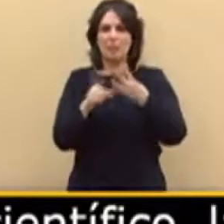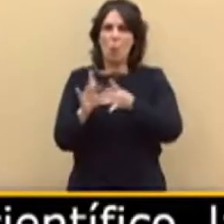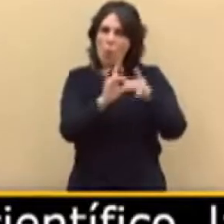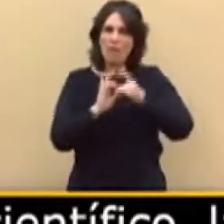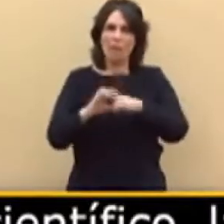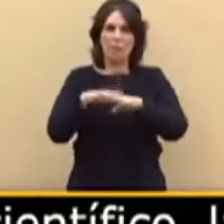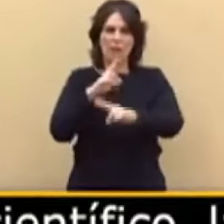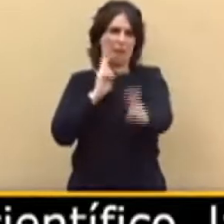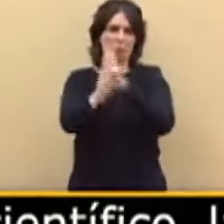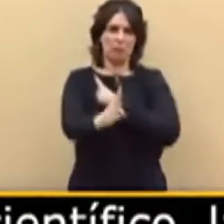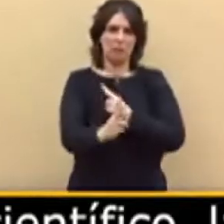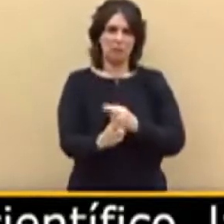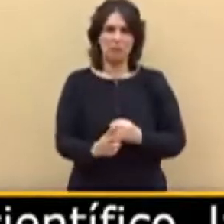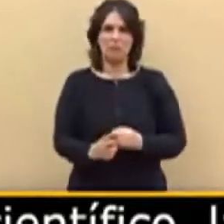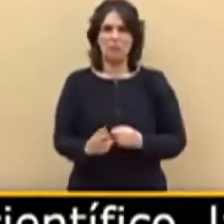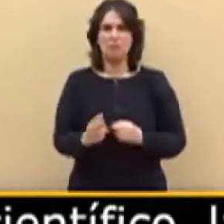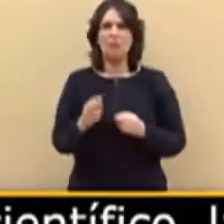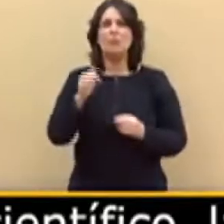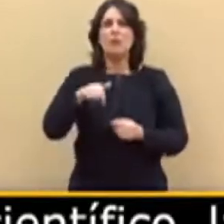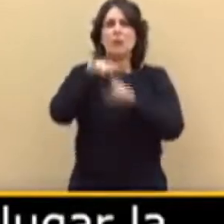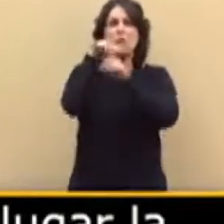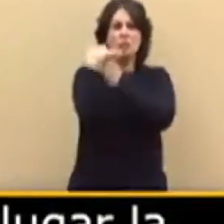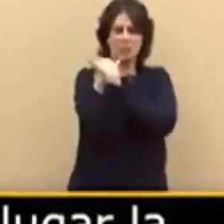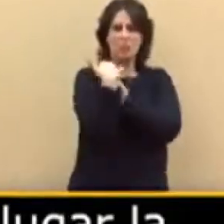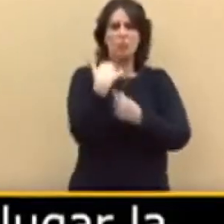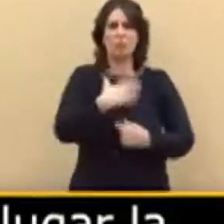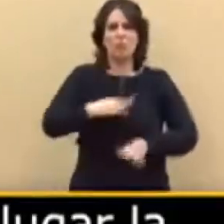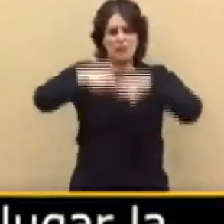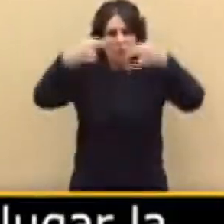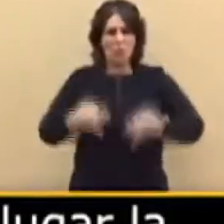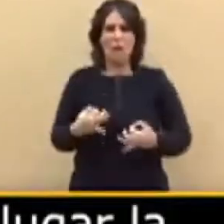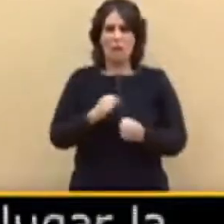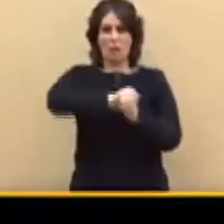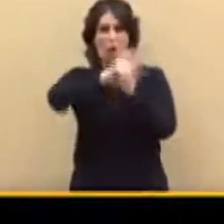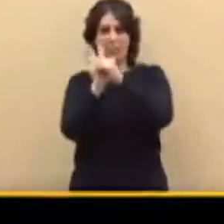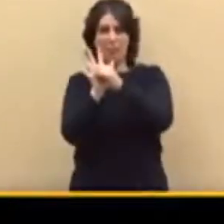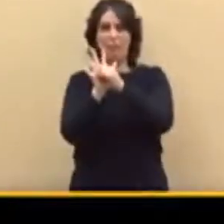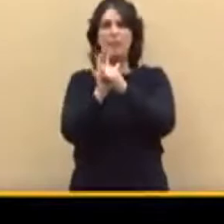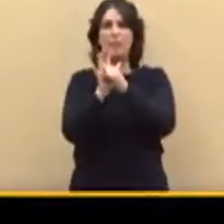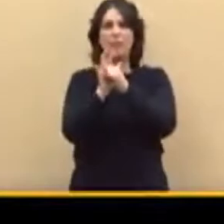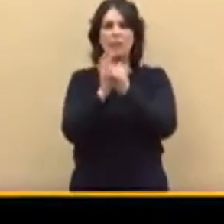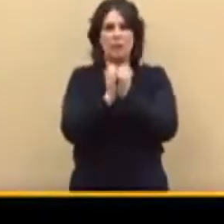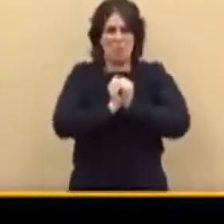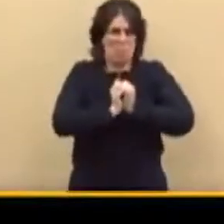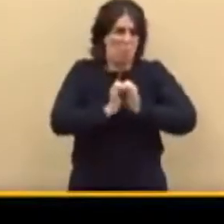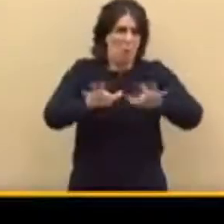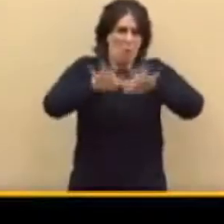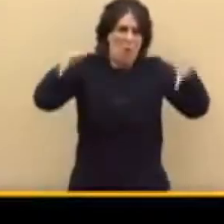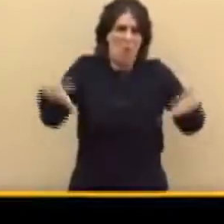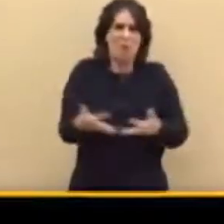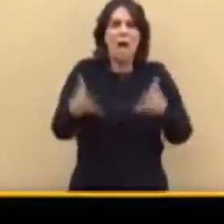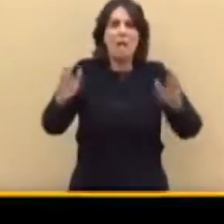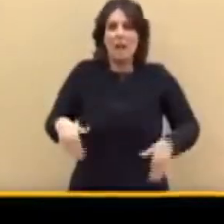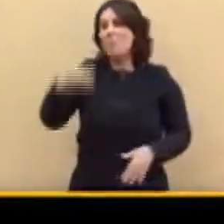igualmente a los fiadores y avalistas del deudor principal respecto de su vivienda habitual y con las mismas condiciones que las establecidas para el deudor